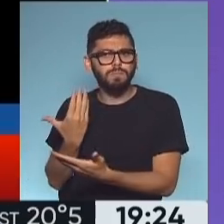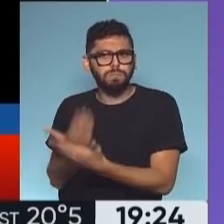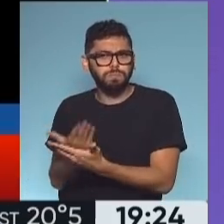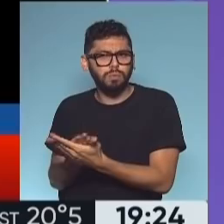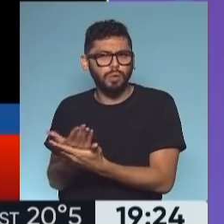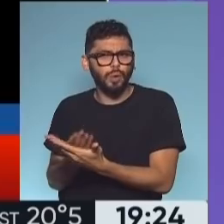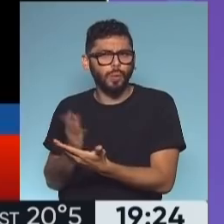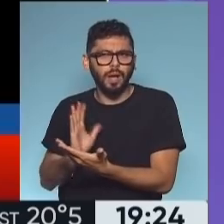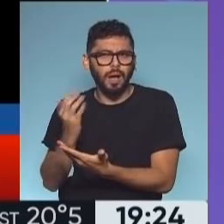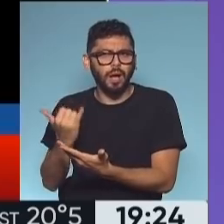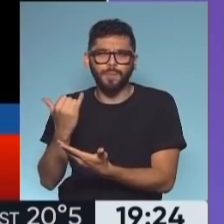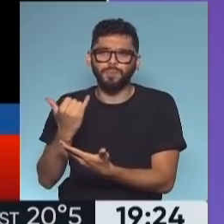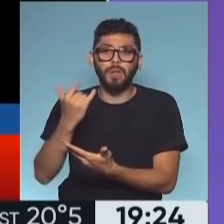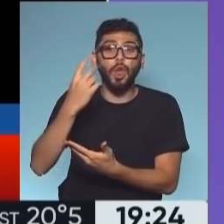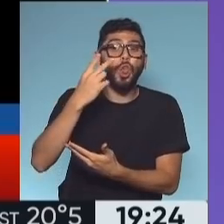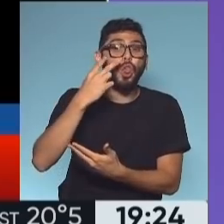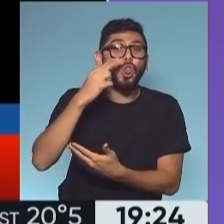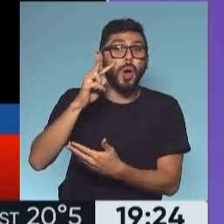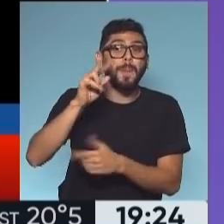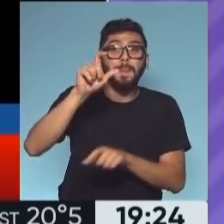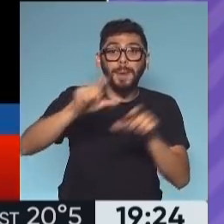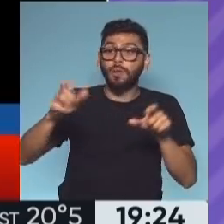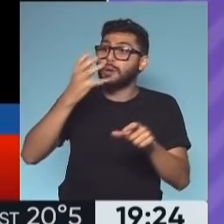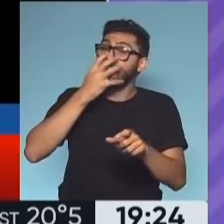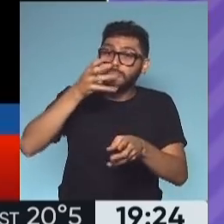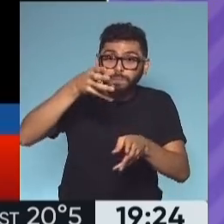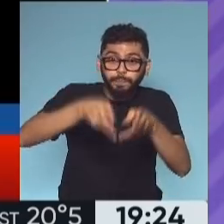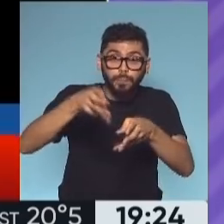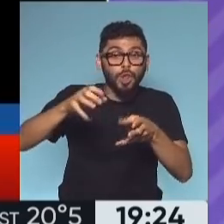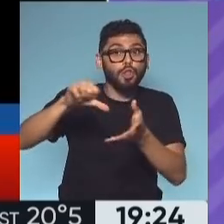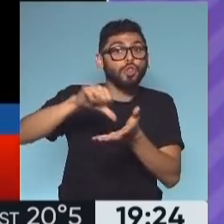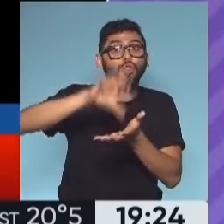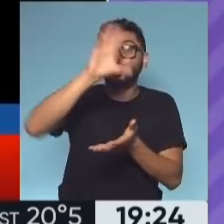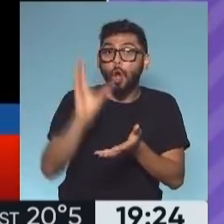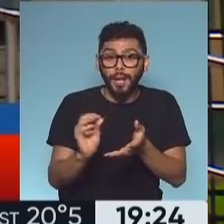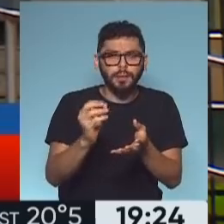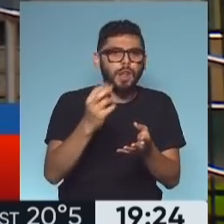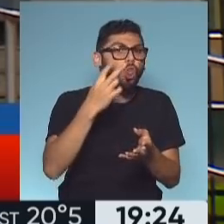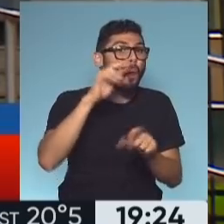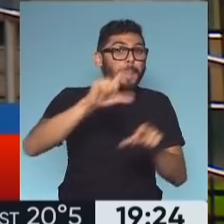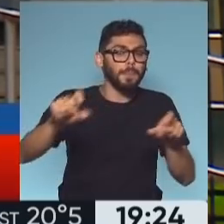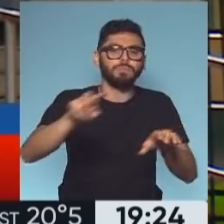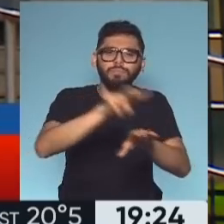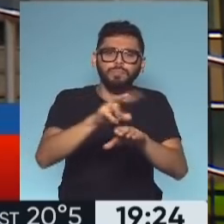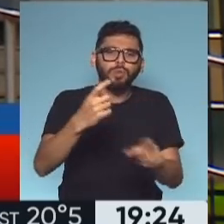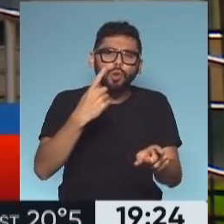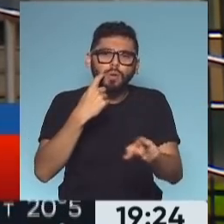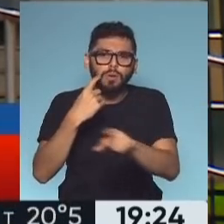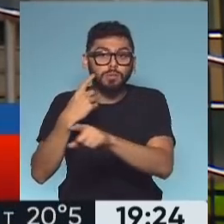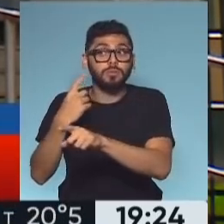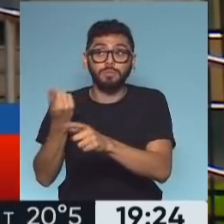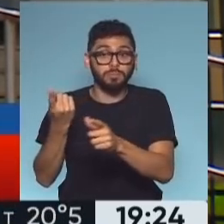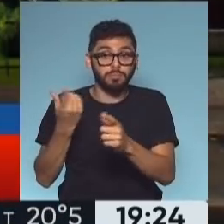trabajo que se hizo en 2.000 pacientes críticos ventilados mecánicamente en todo el país. Y esto coincide